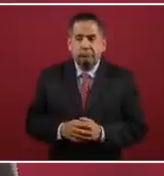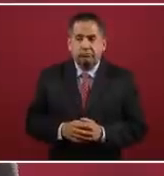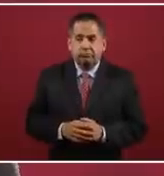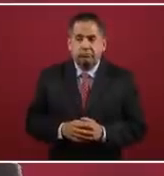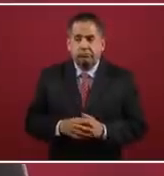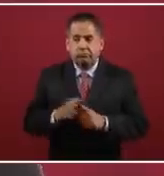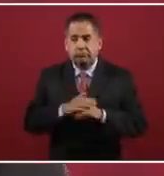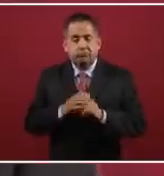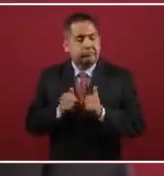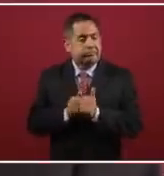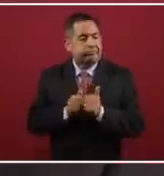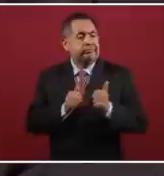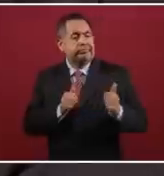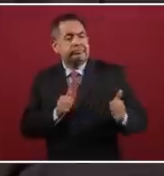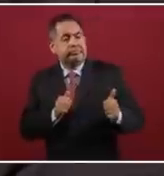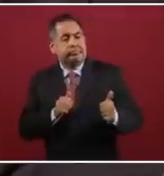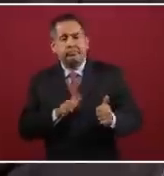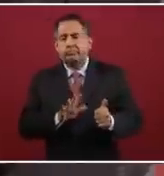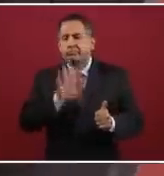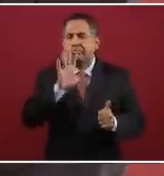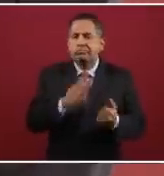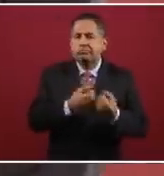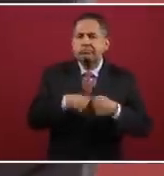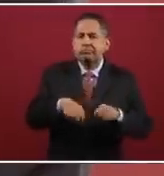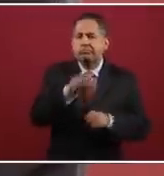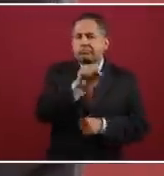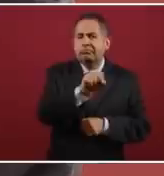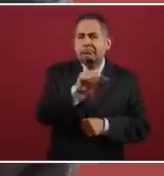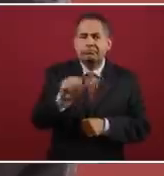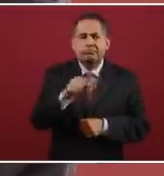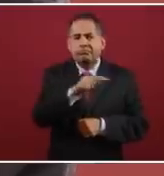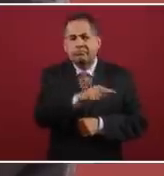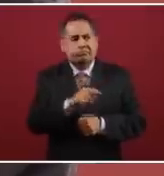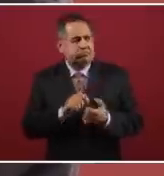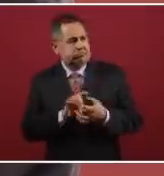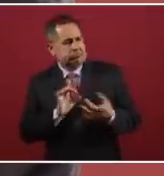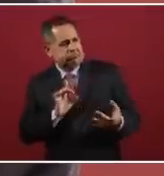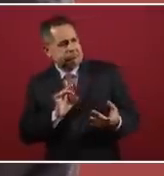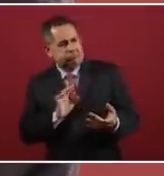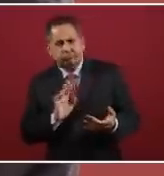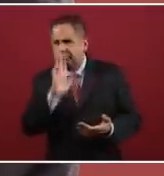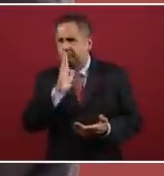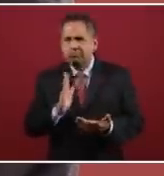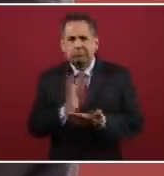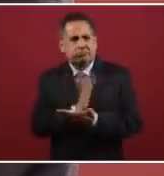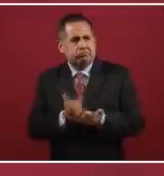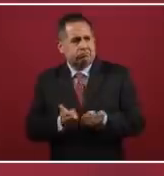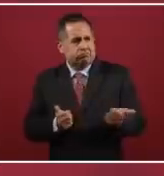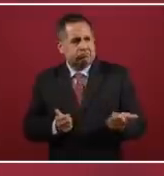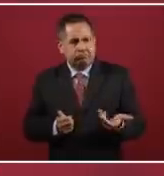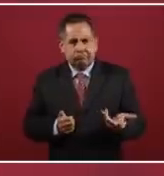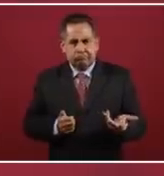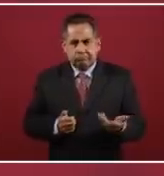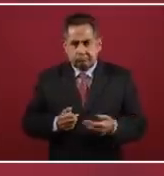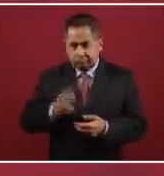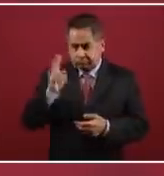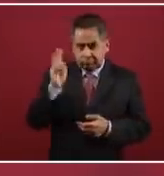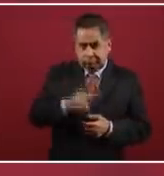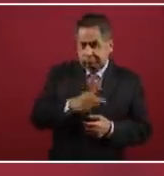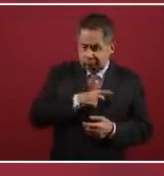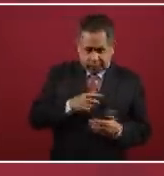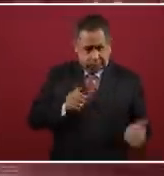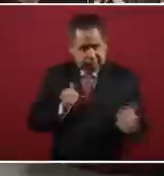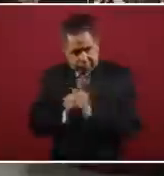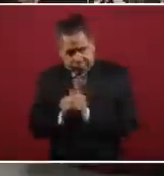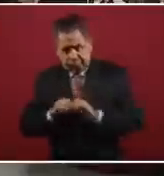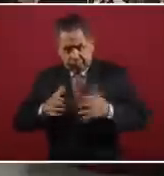la convirtieron en una sociedad anónima, cuando en los hechos